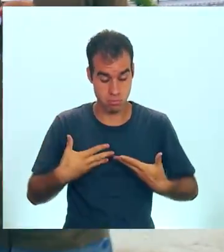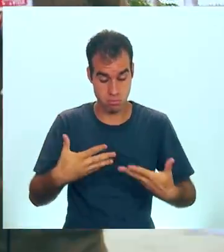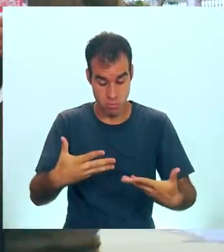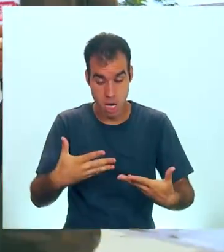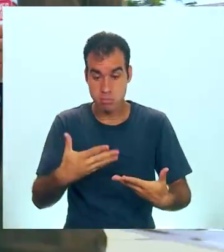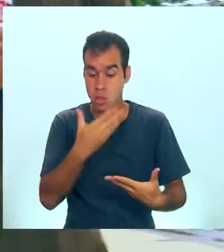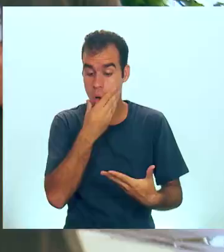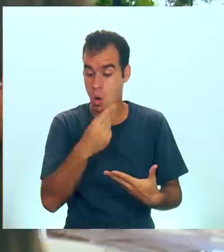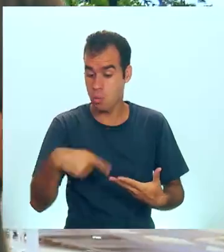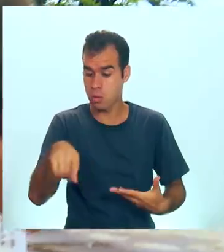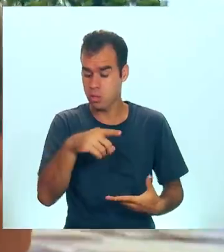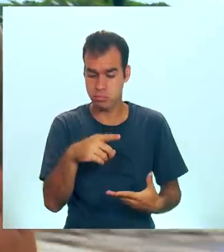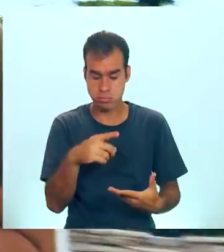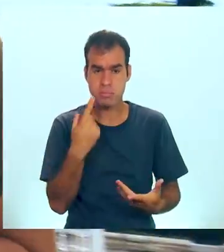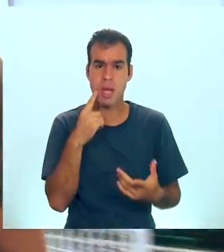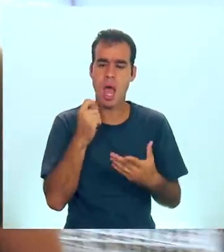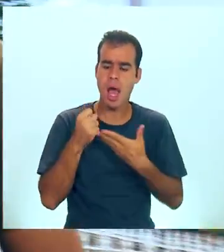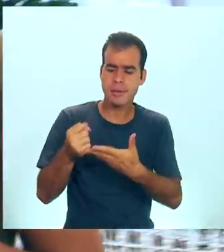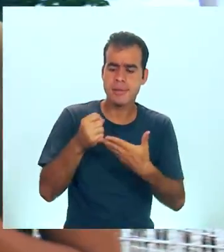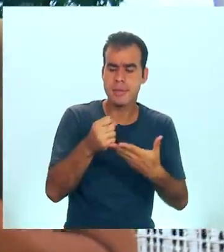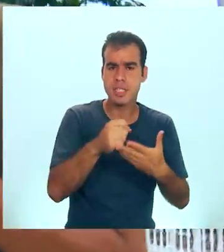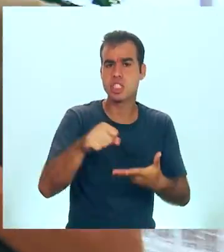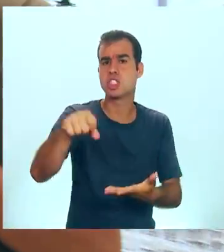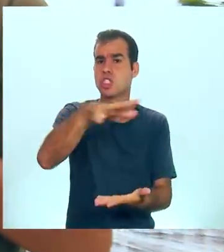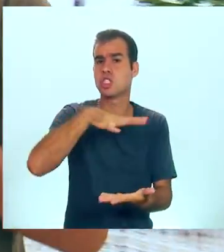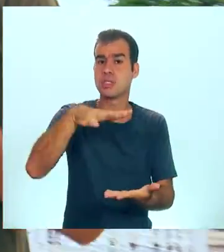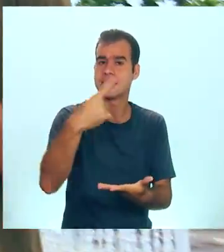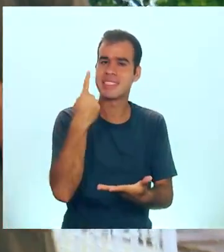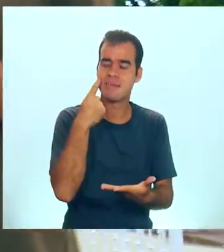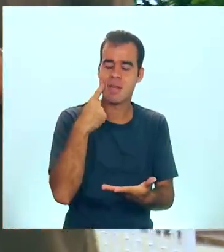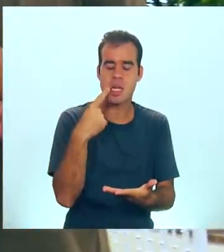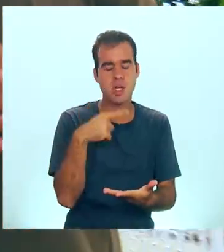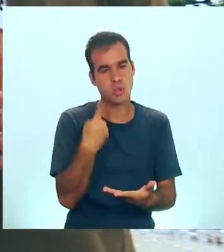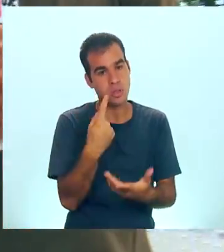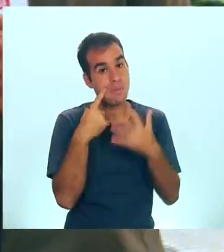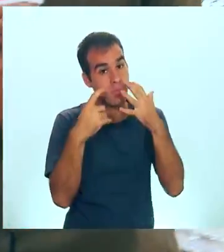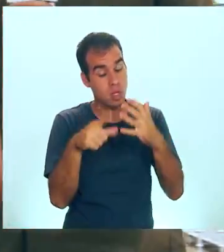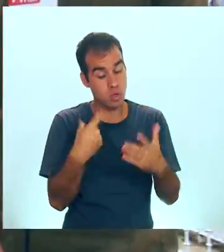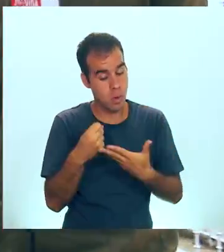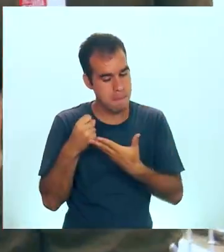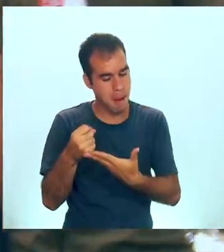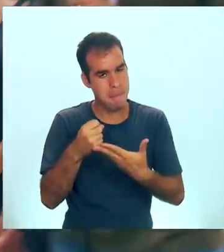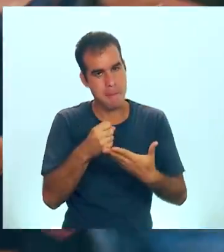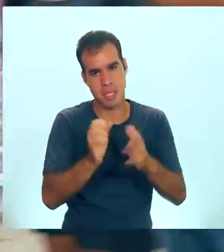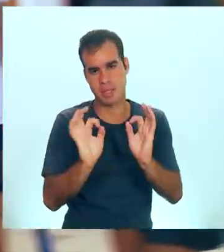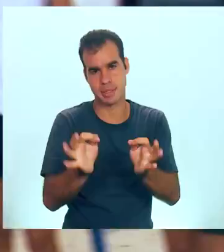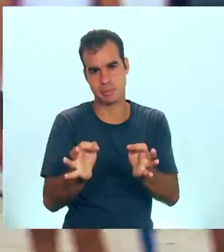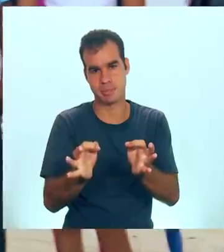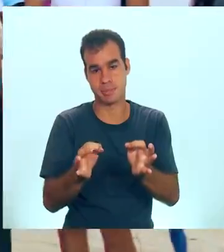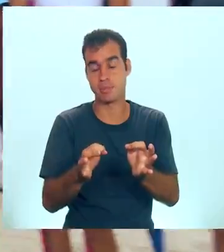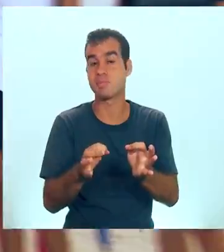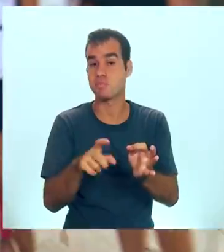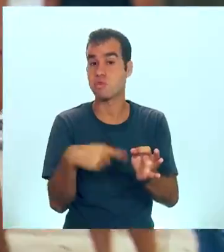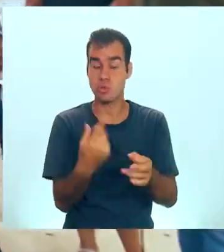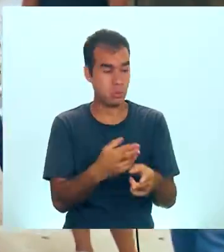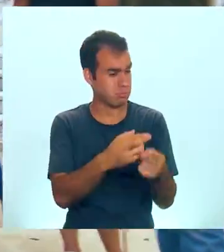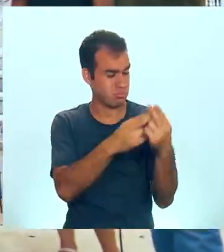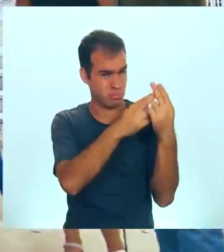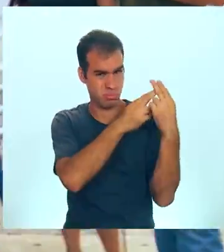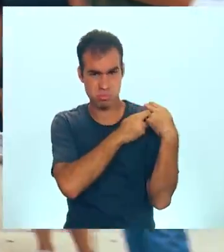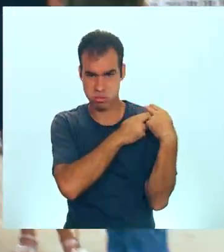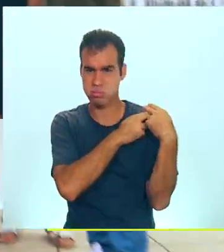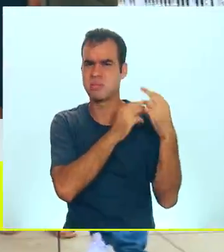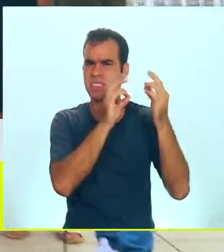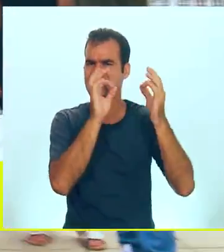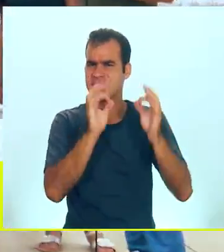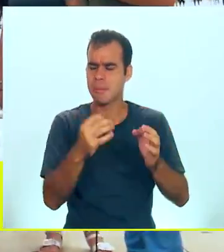y el contacto directo con la sociedad nos hacen comprender lo imprescindible de nuestro aporte voluntario. Y siempre llevamos encima y a